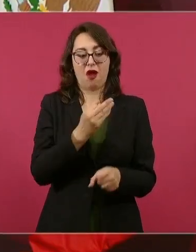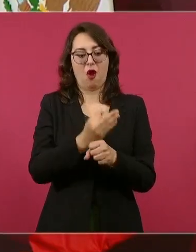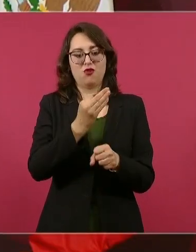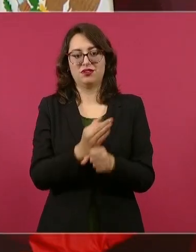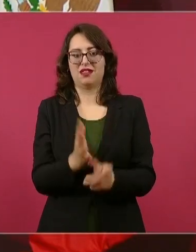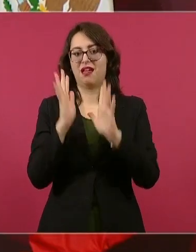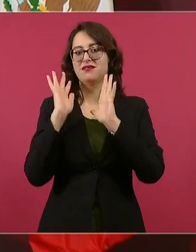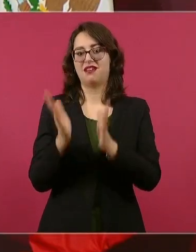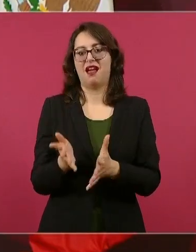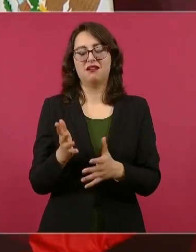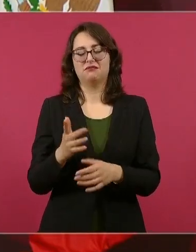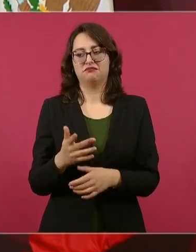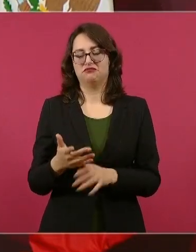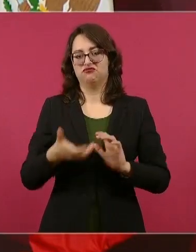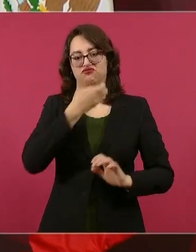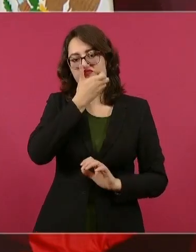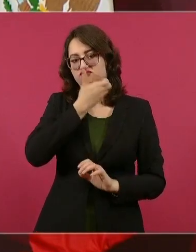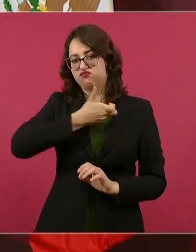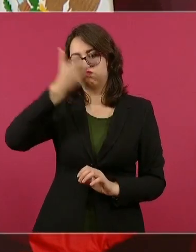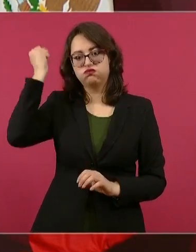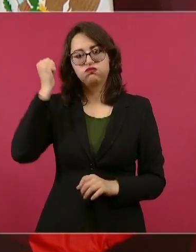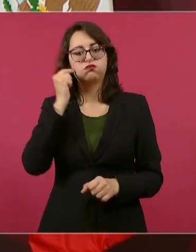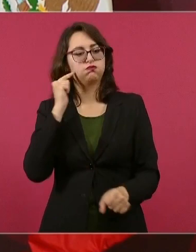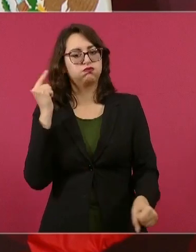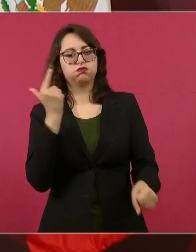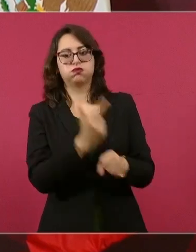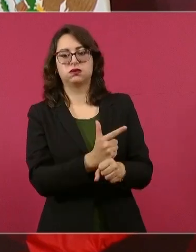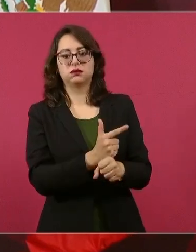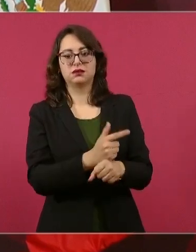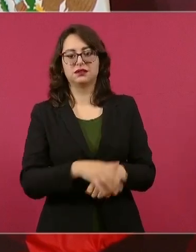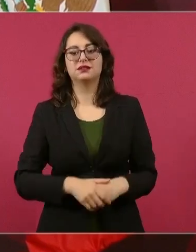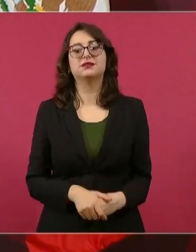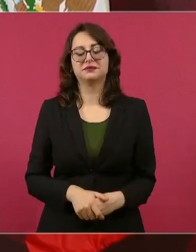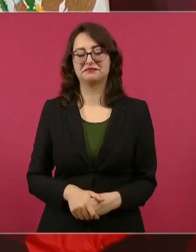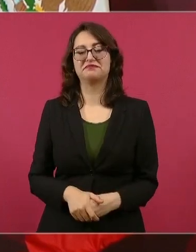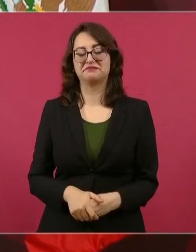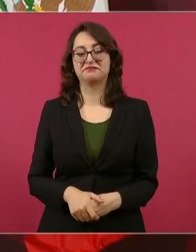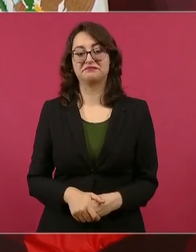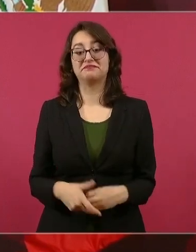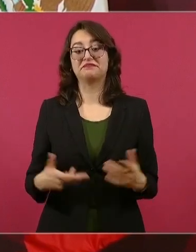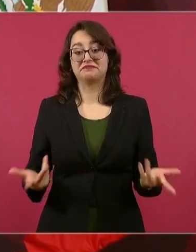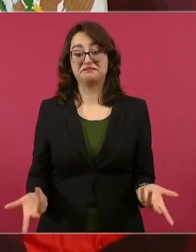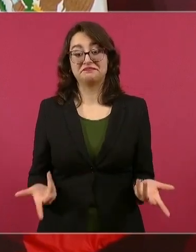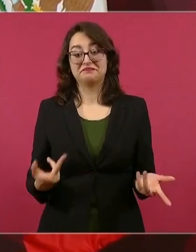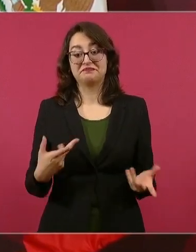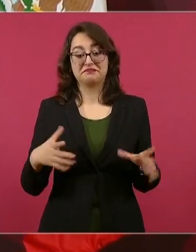millones. Desde luego, no dejan de ser minoría,